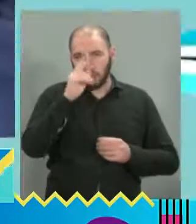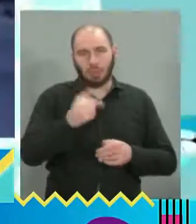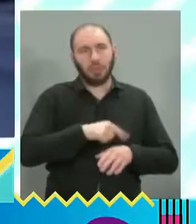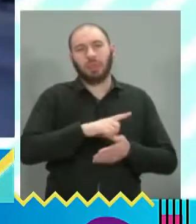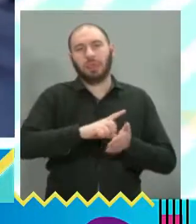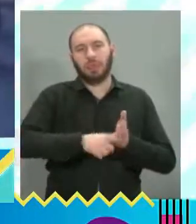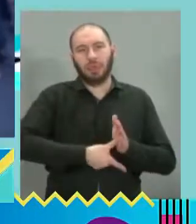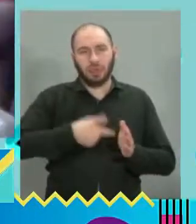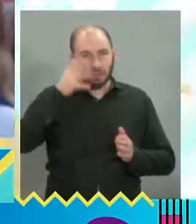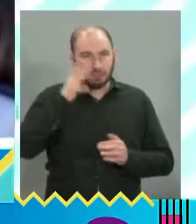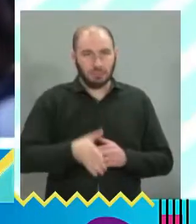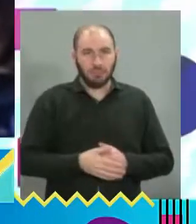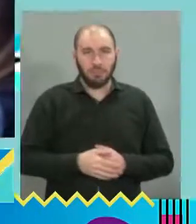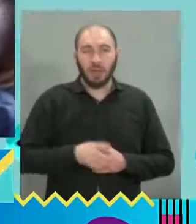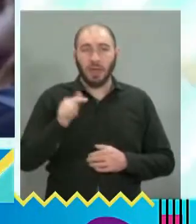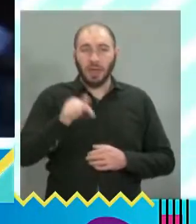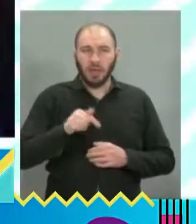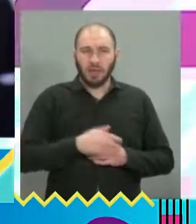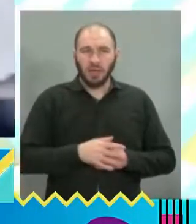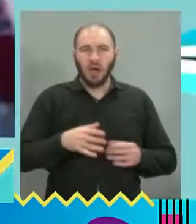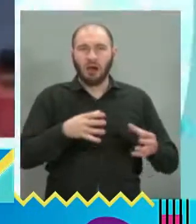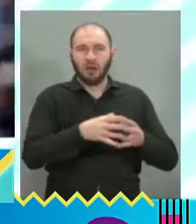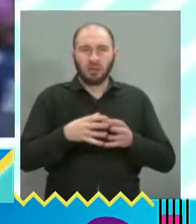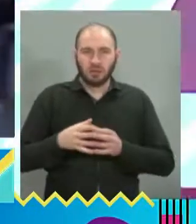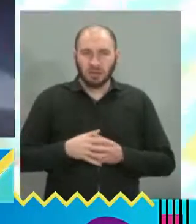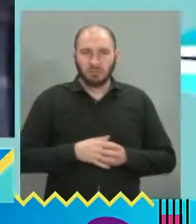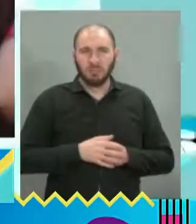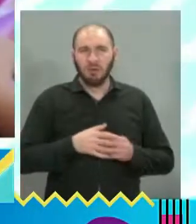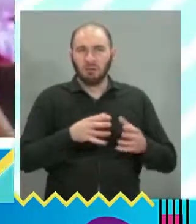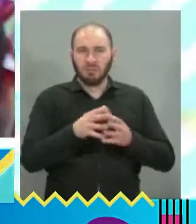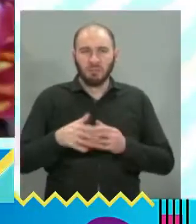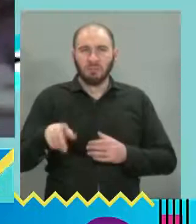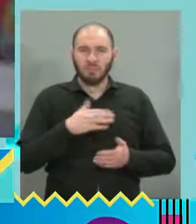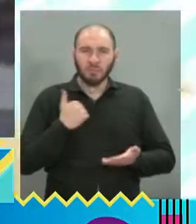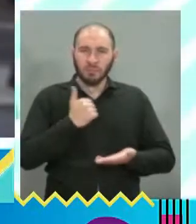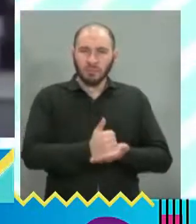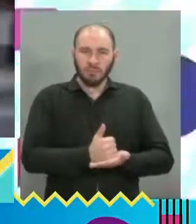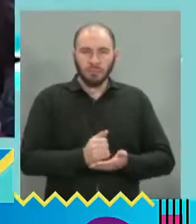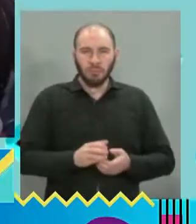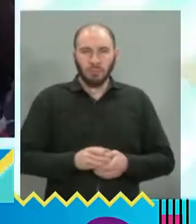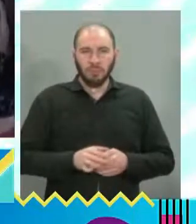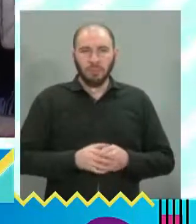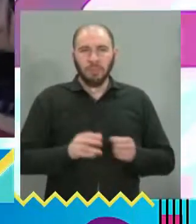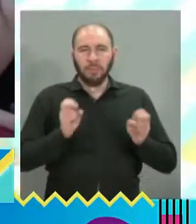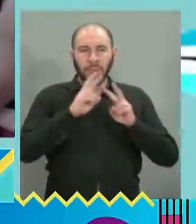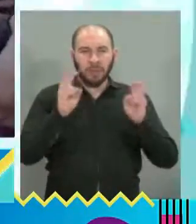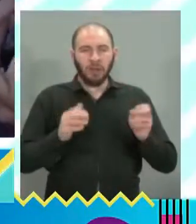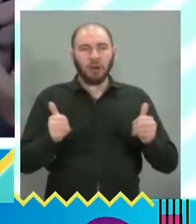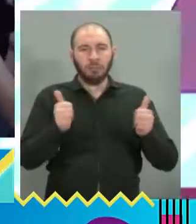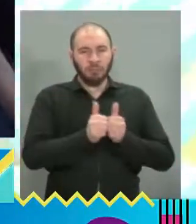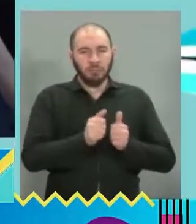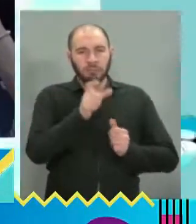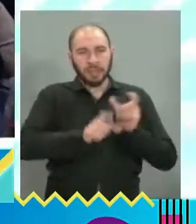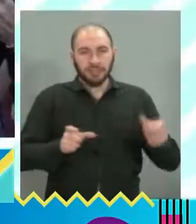vida. Entonces es ahí donde las organizaciones estamos presentes en lo que tiene que ver con acompañar